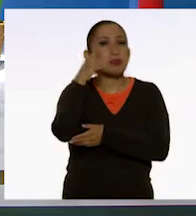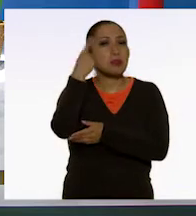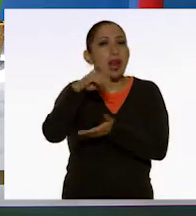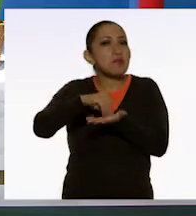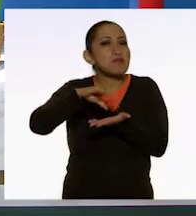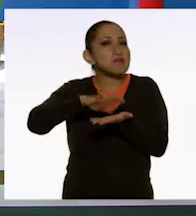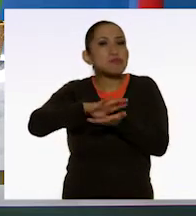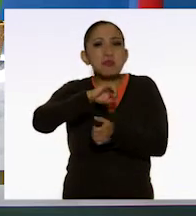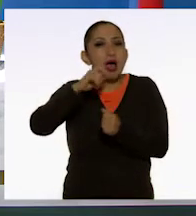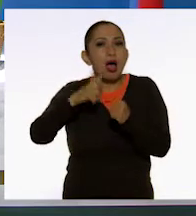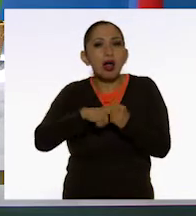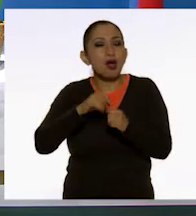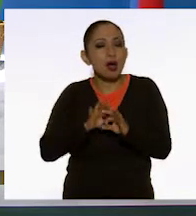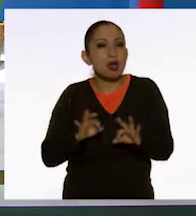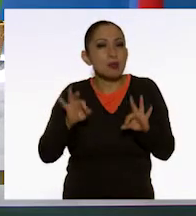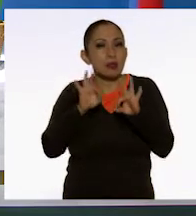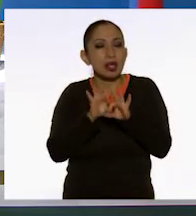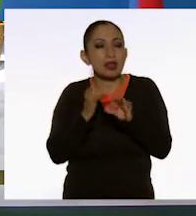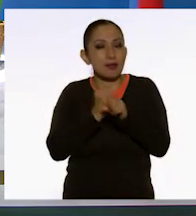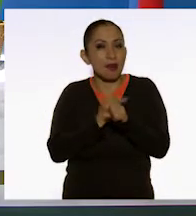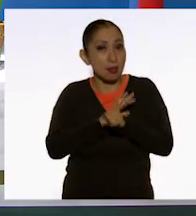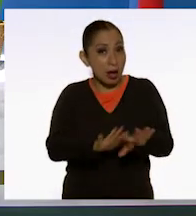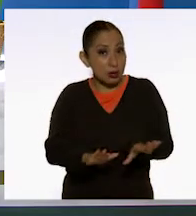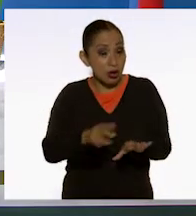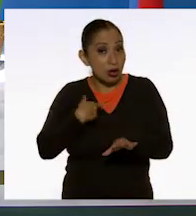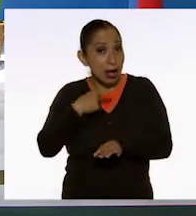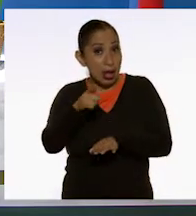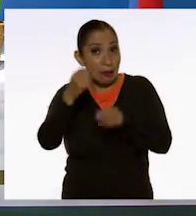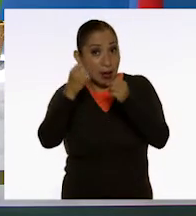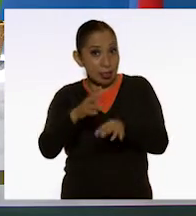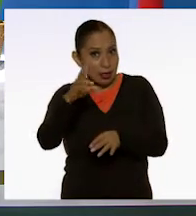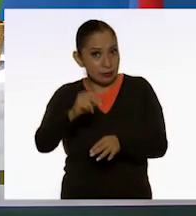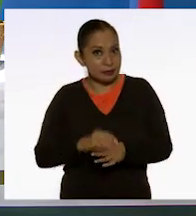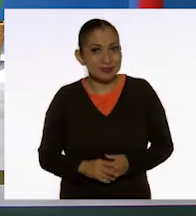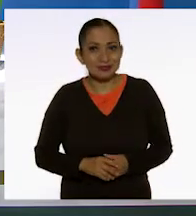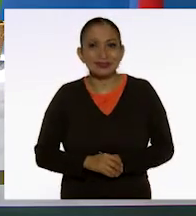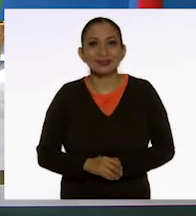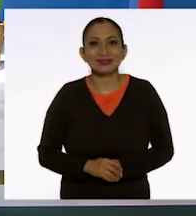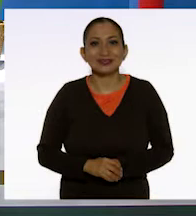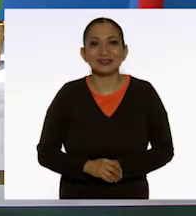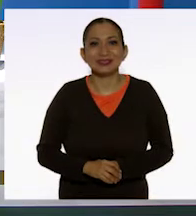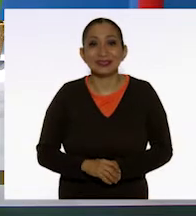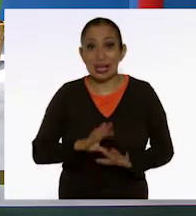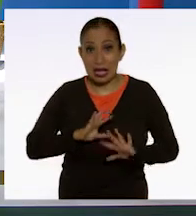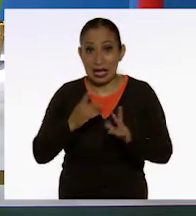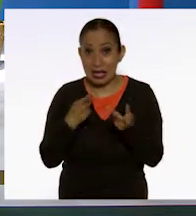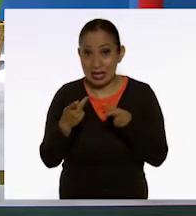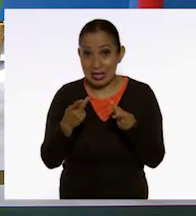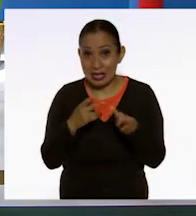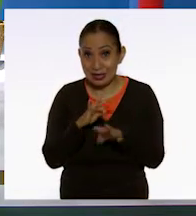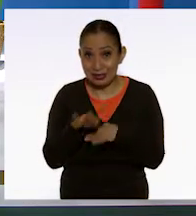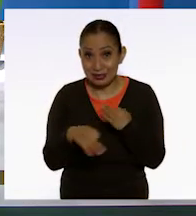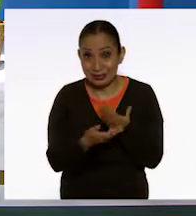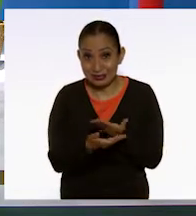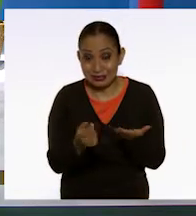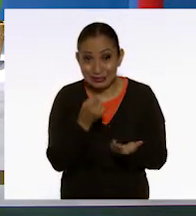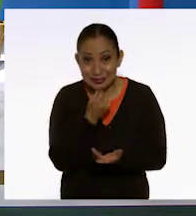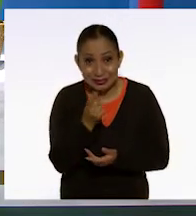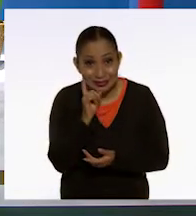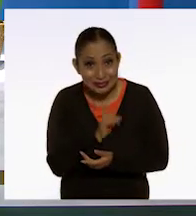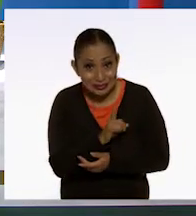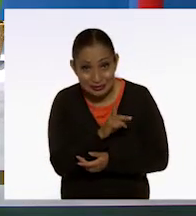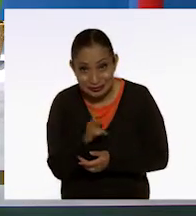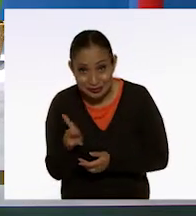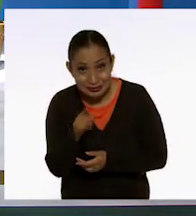tomar nota de la información interesante que no se deben perder, ¿eh? ¿Ya están preparadas, niñas? ¿Ustedes ya